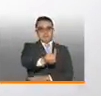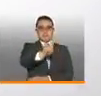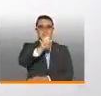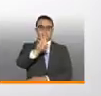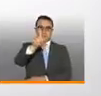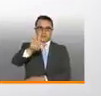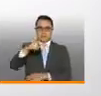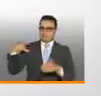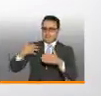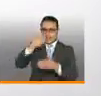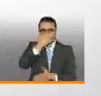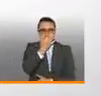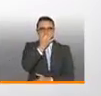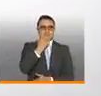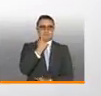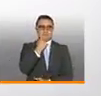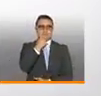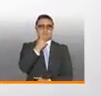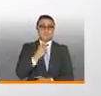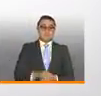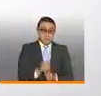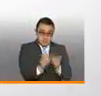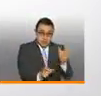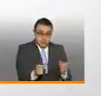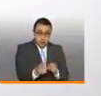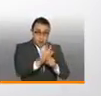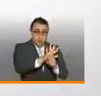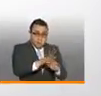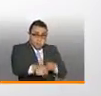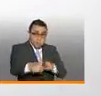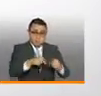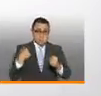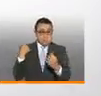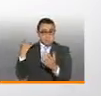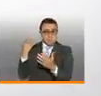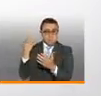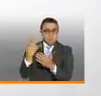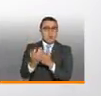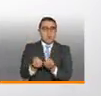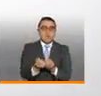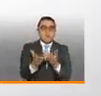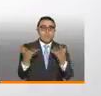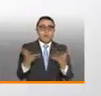10.149.186. El total de casos positivos acumulados a lo largo de la pandemia es